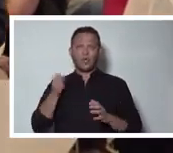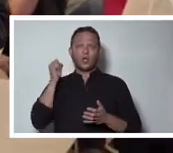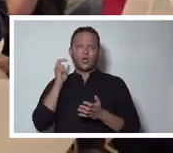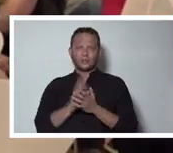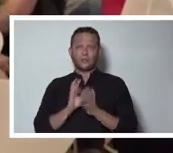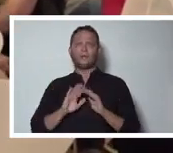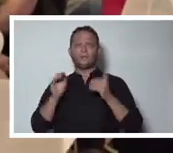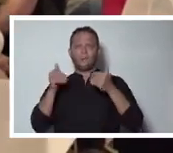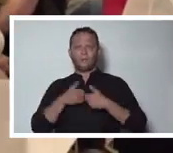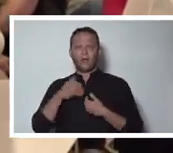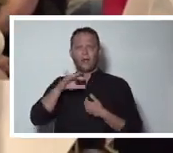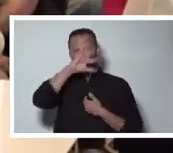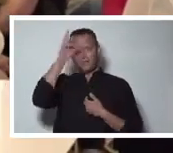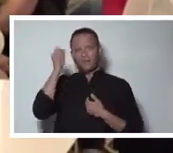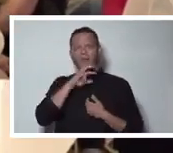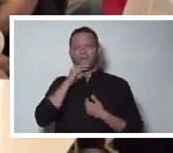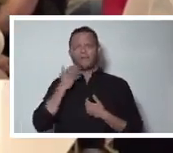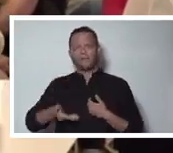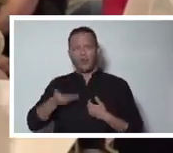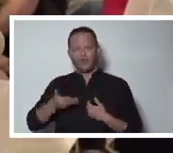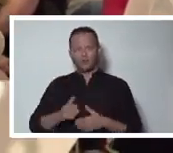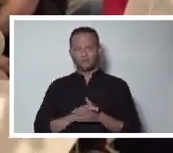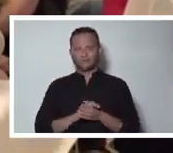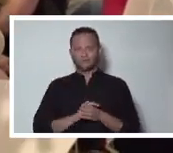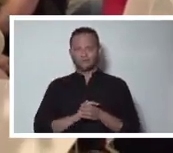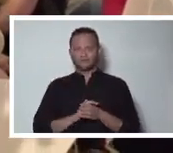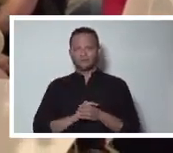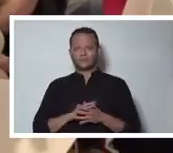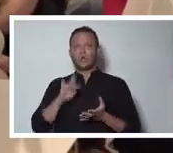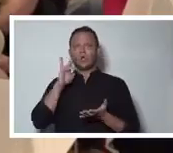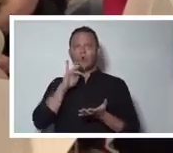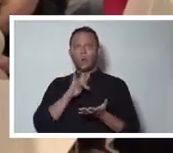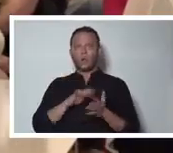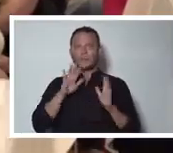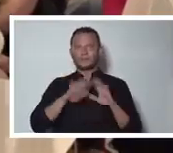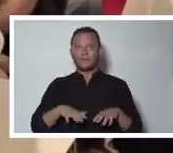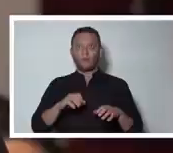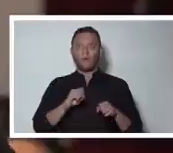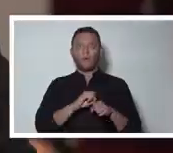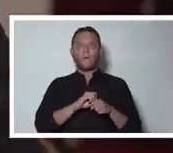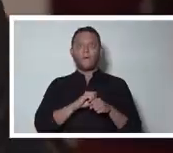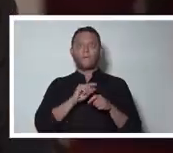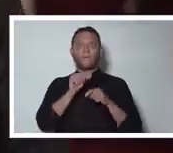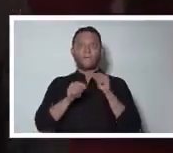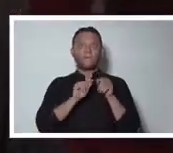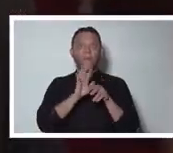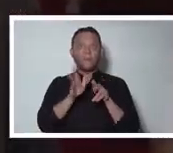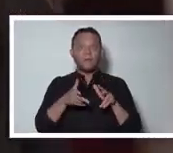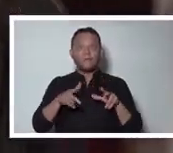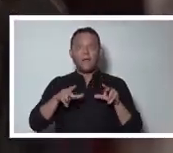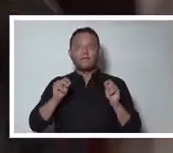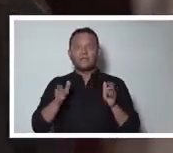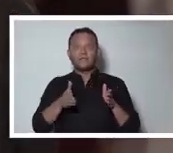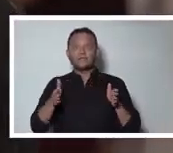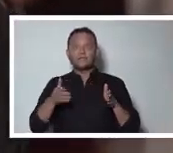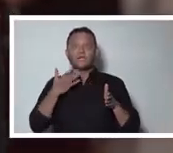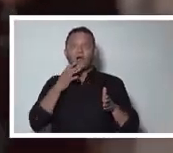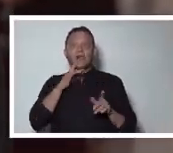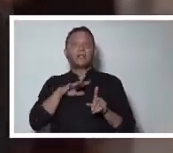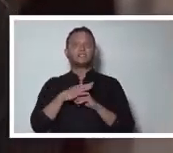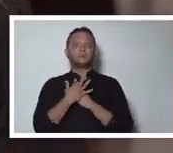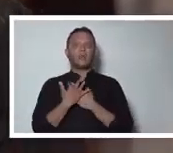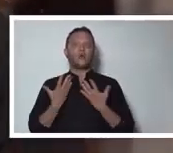van a volver a olvidar del valor que tiene y cuando estamos saliendo a la pandemia Cuál es la situación en la que